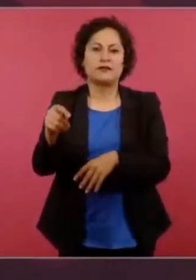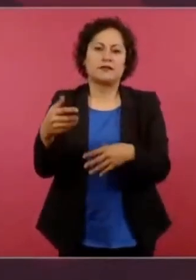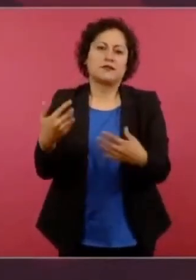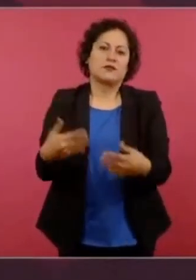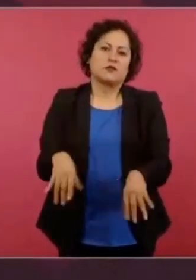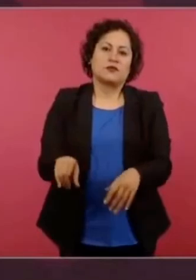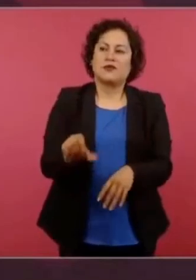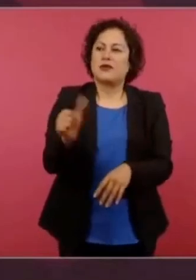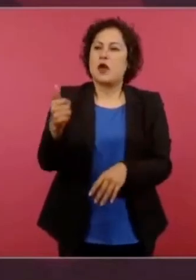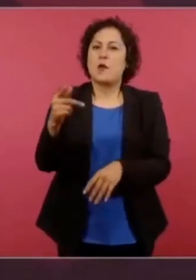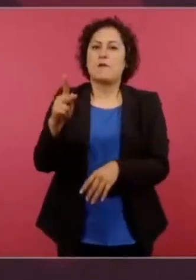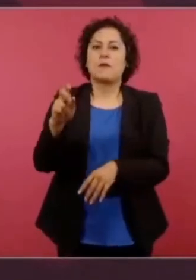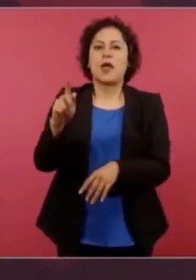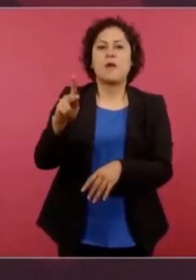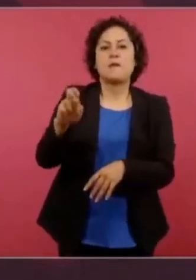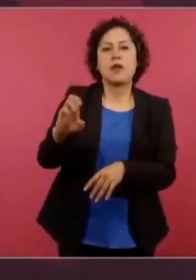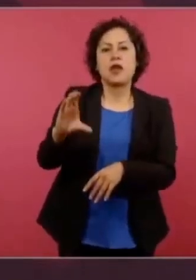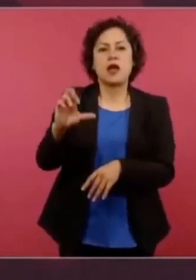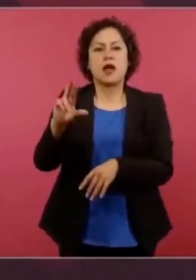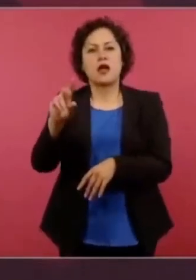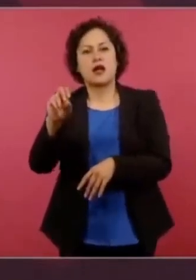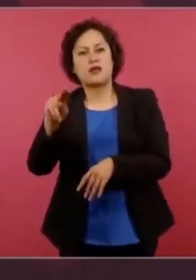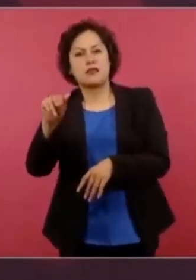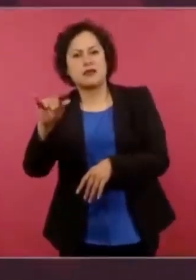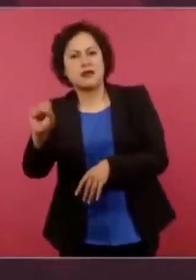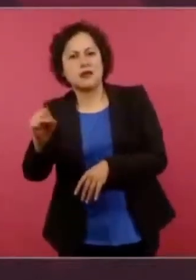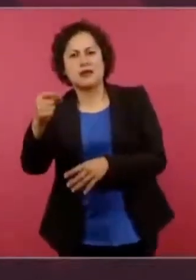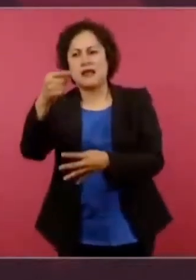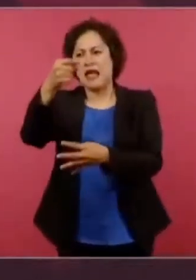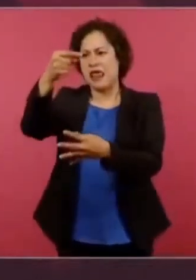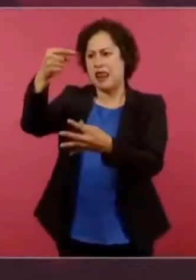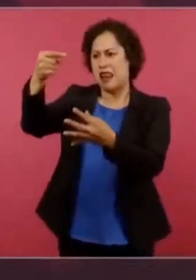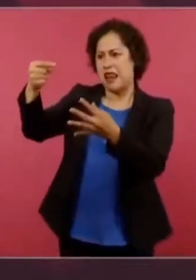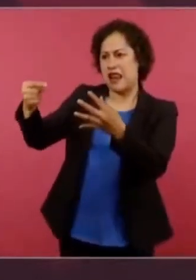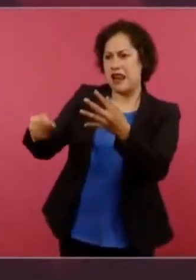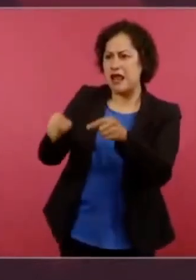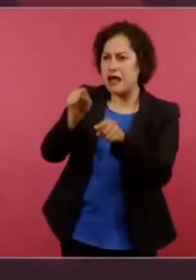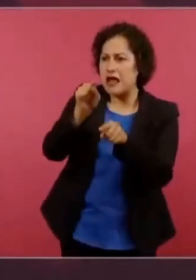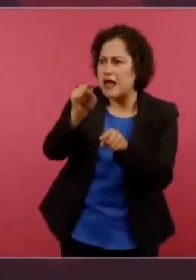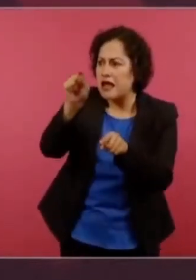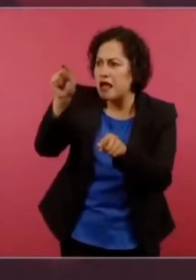Pepe Cárdenas, etcétera, etcétera, etcétera.